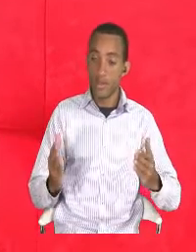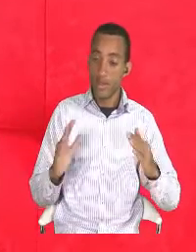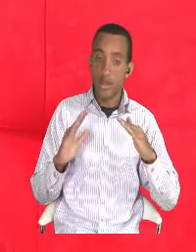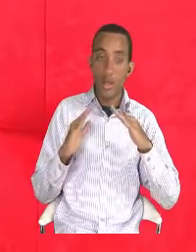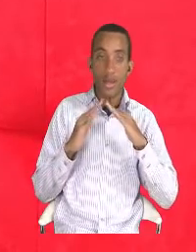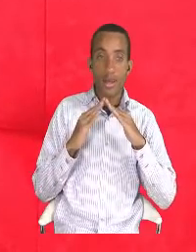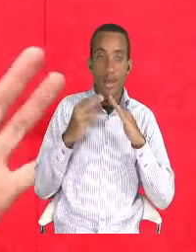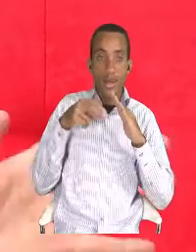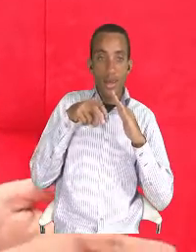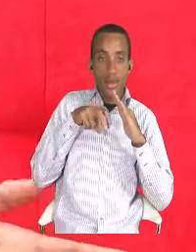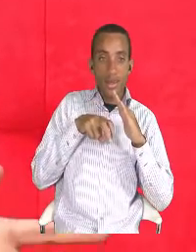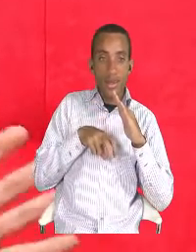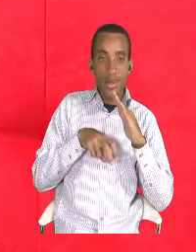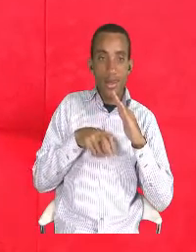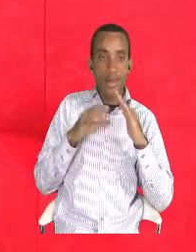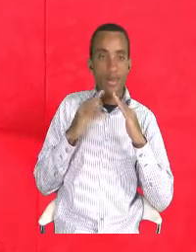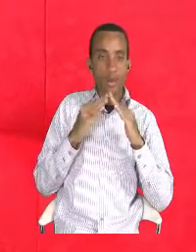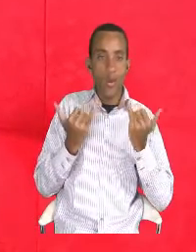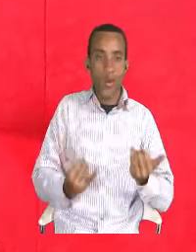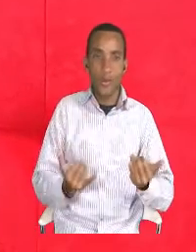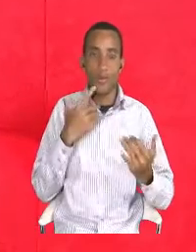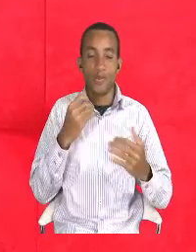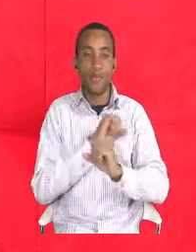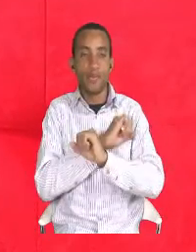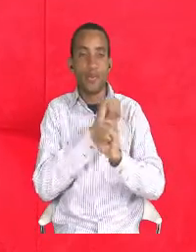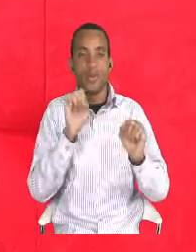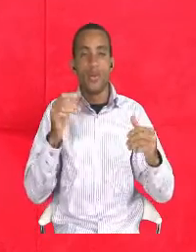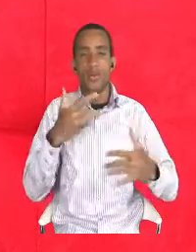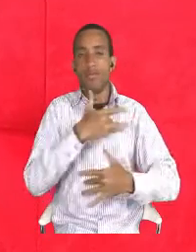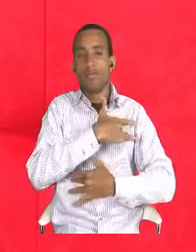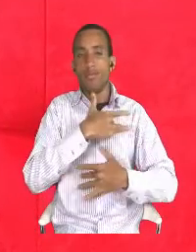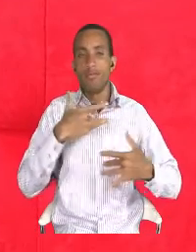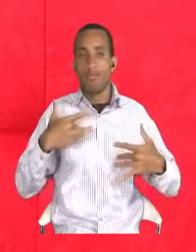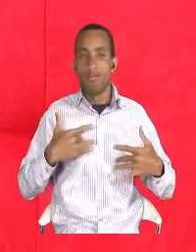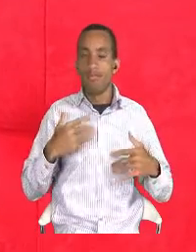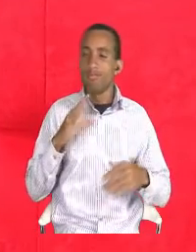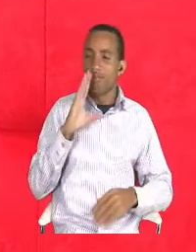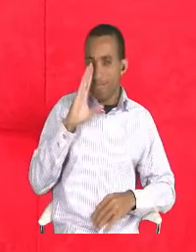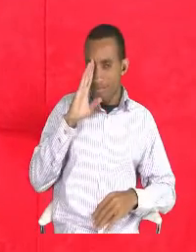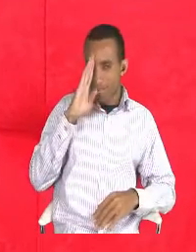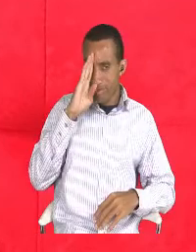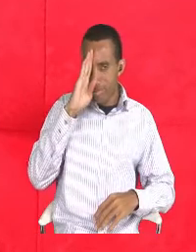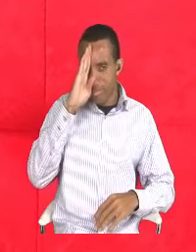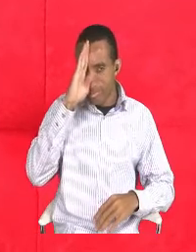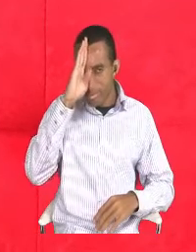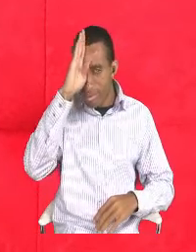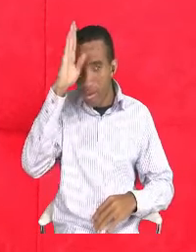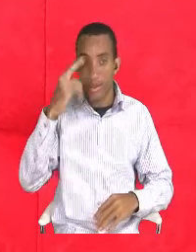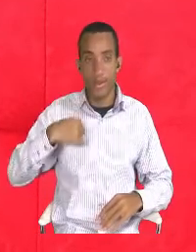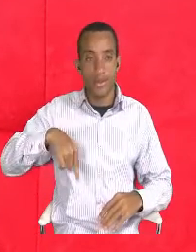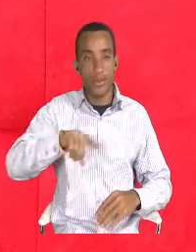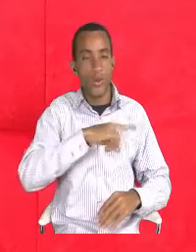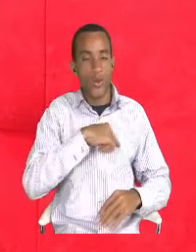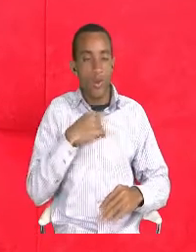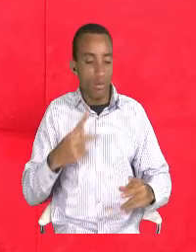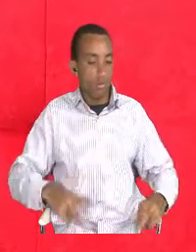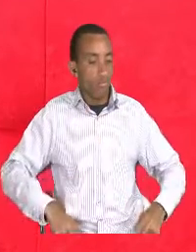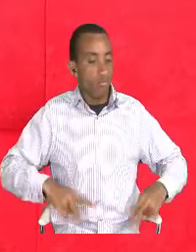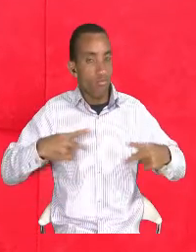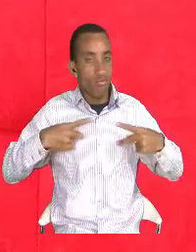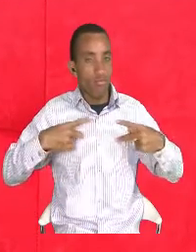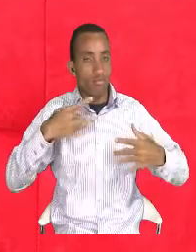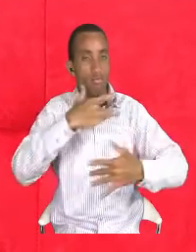Hoy tenemos una mañana muy saludable, vamos a hablar precisamente de esos hábitos que debemos formar en nosotros para tener una vida